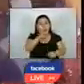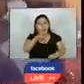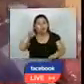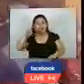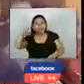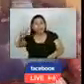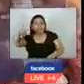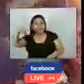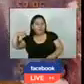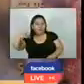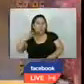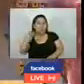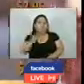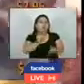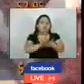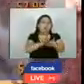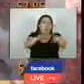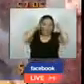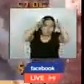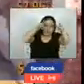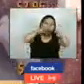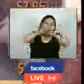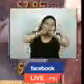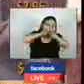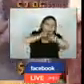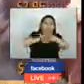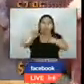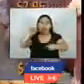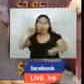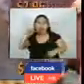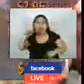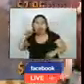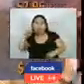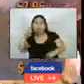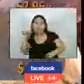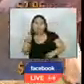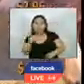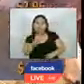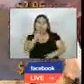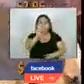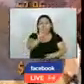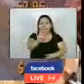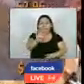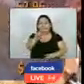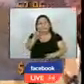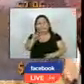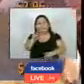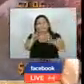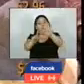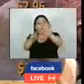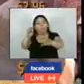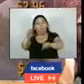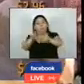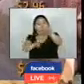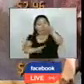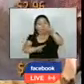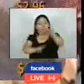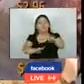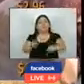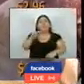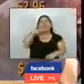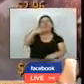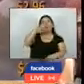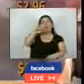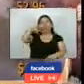del Consumidor, las carnes de res, como la angelina, tenían un costo de 4 dólares con 60 centavos,